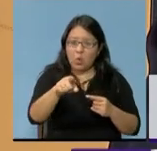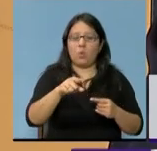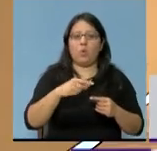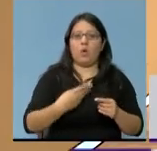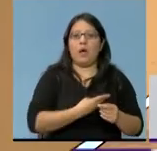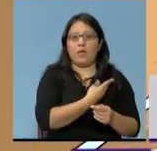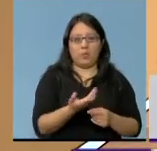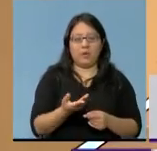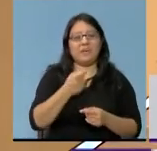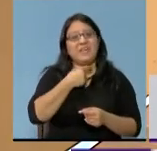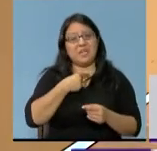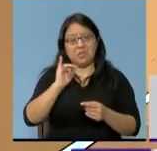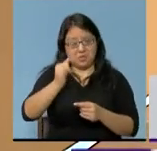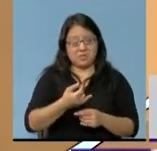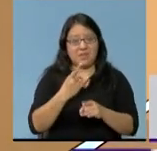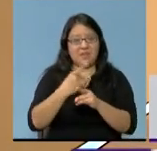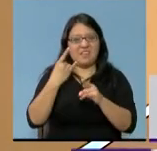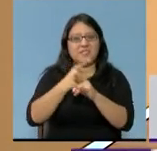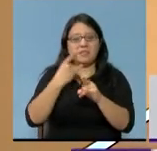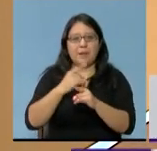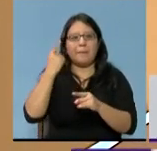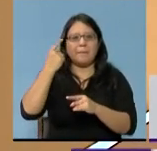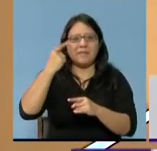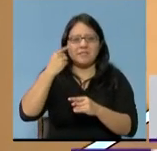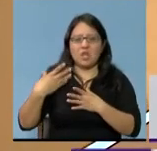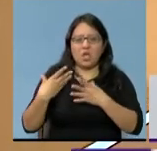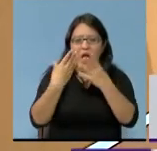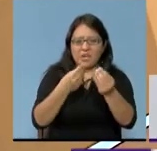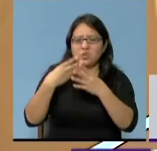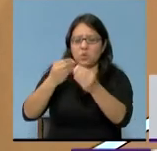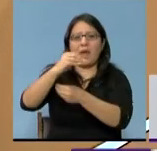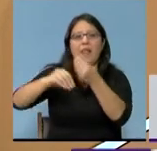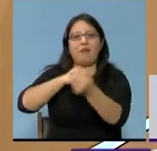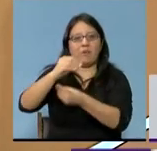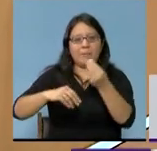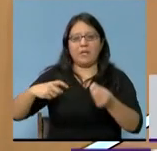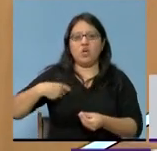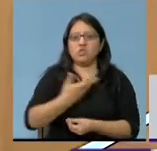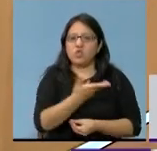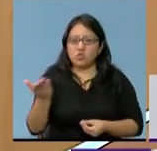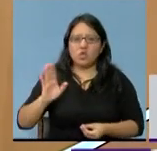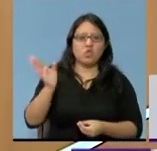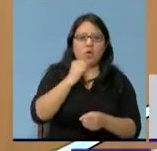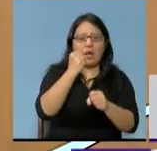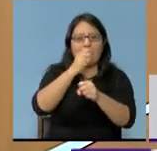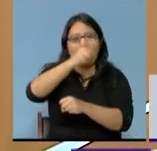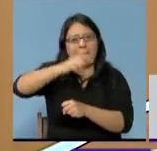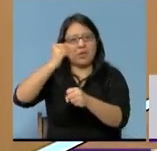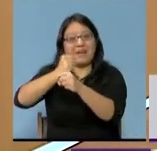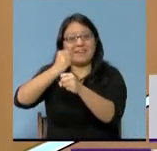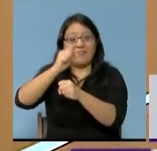y siempre pensando en la cuestión social solo de las familias sino también de todos los trabajadores esto es un tema que es